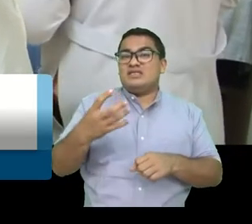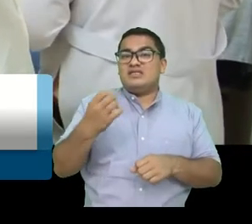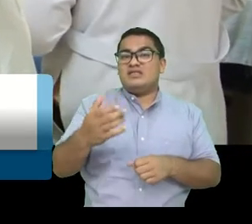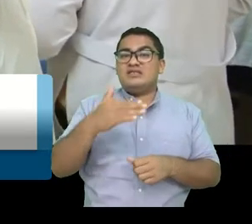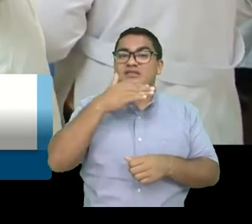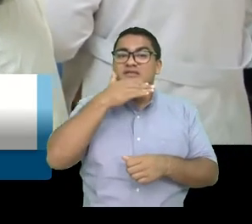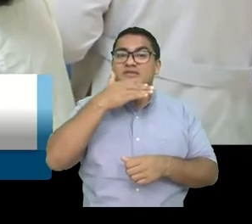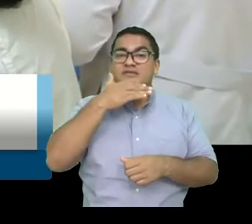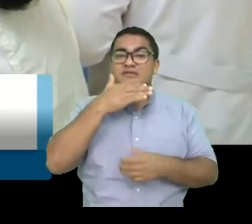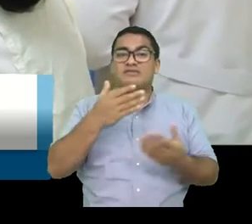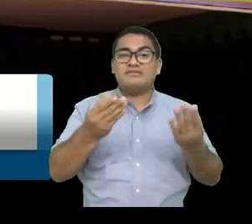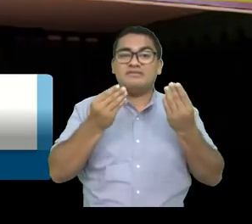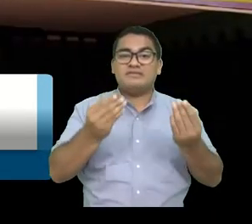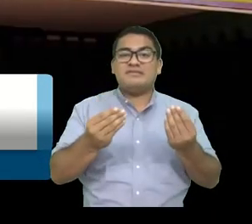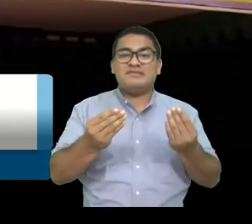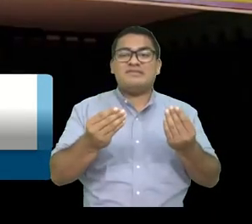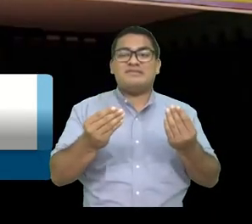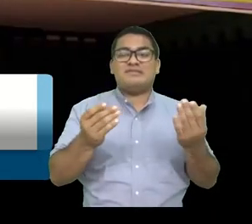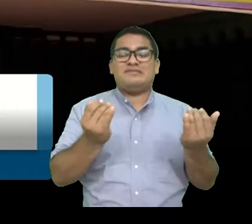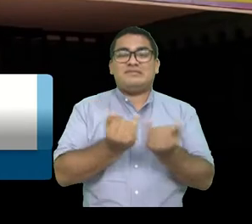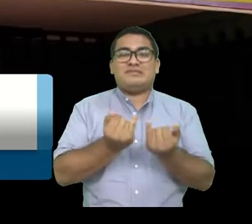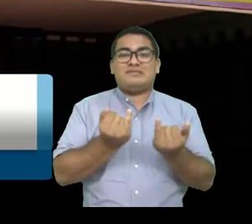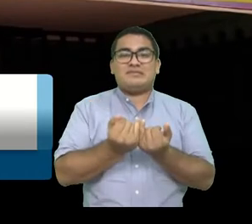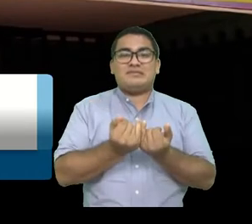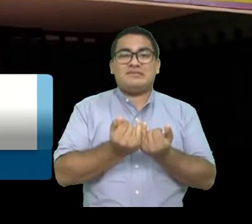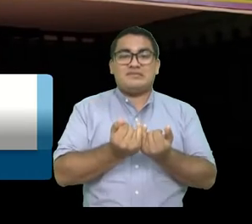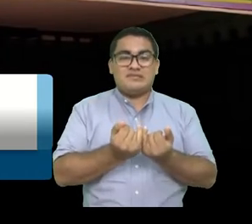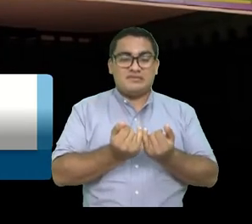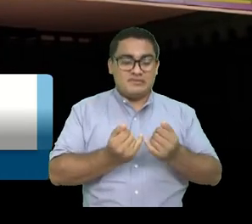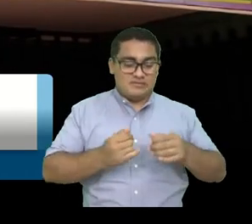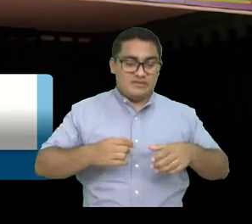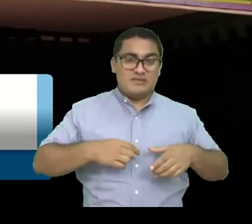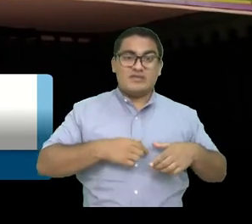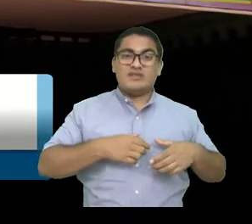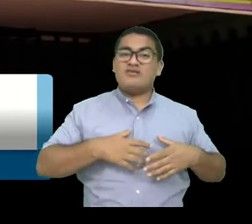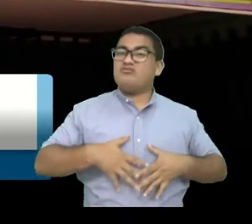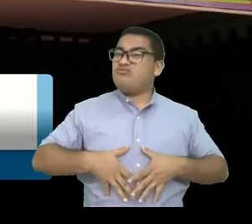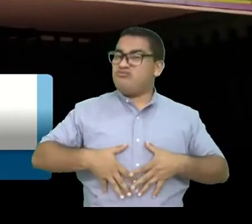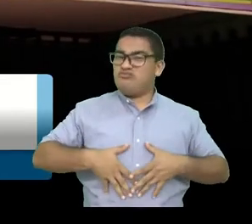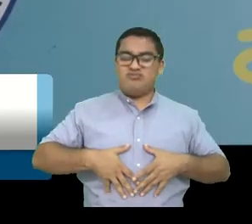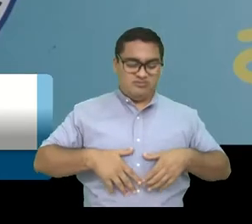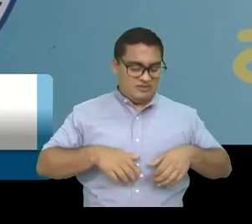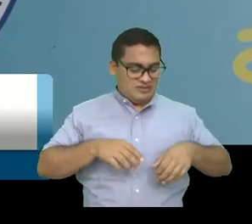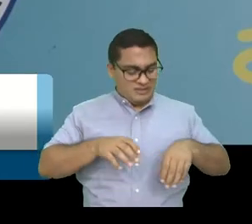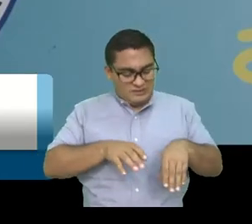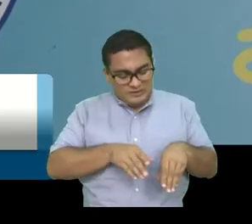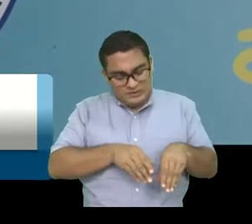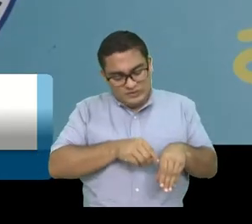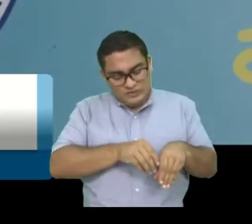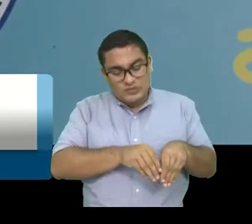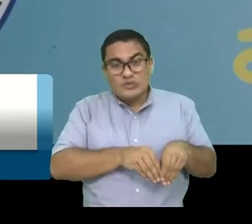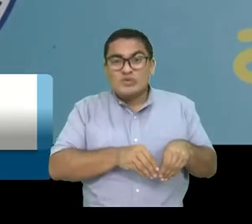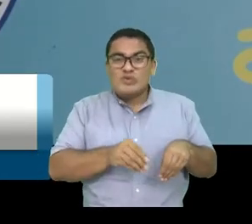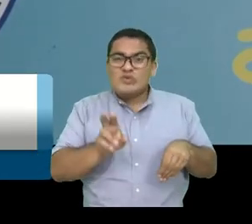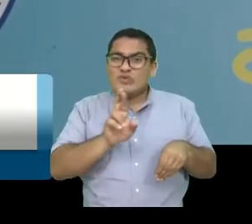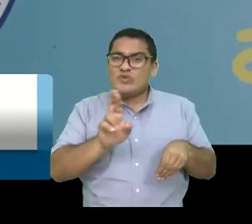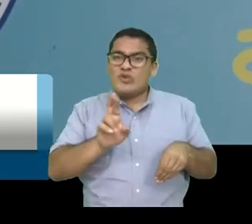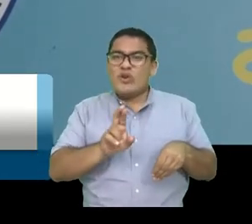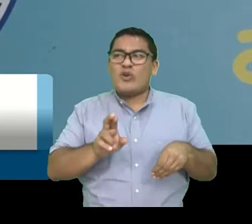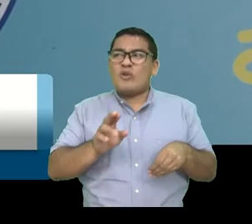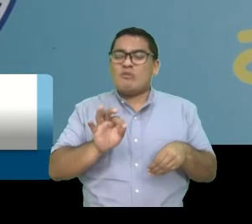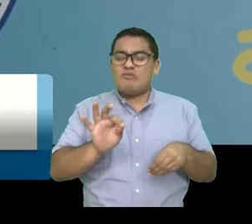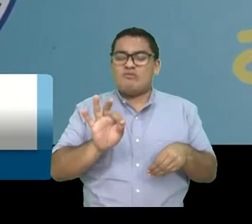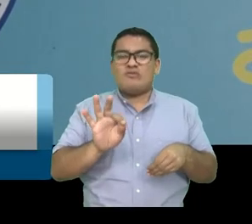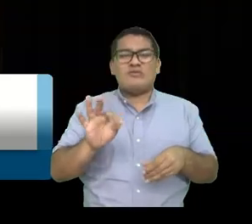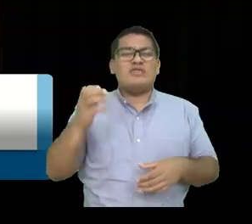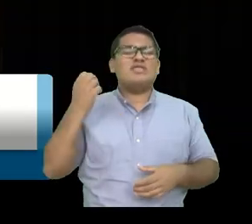más como eritema o se ponga más rojo, y es ahí donde viene la afectación de la mucosa. Y una vez afectada la mucosa, viene